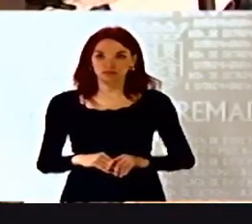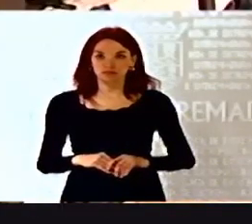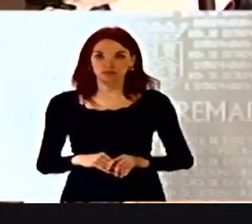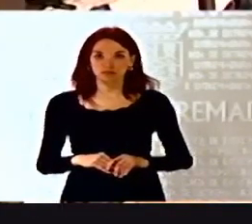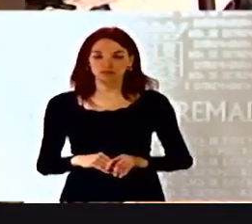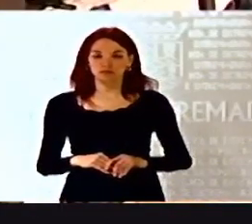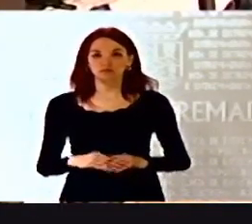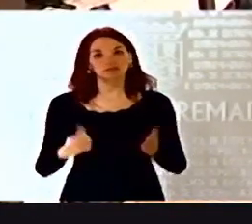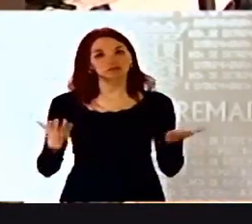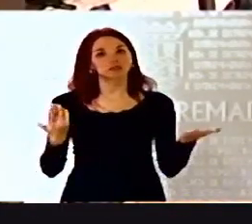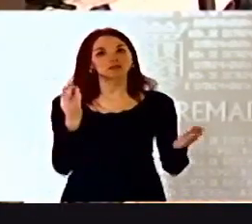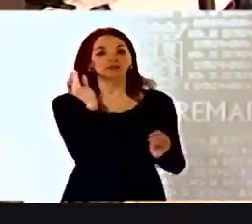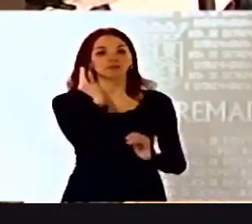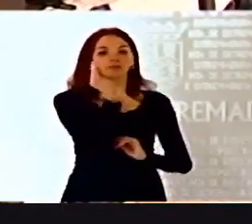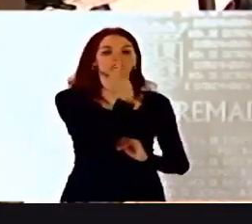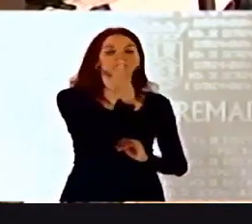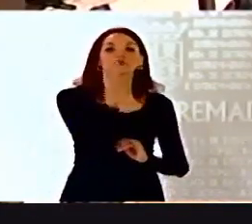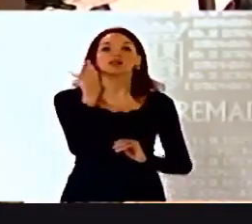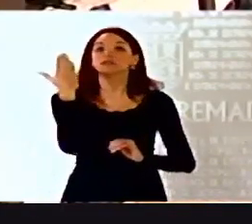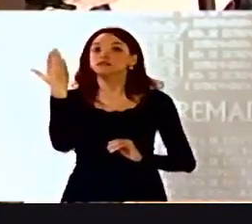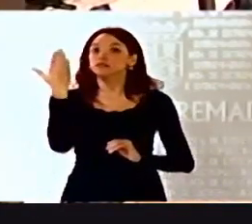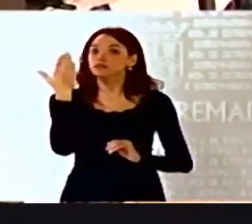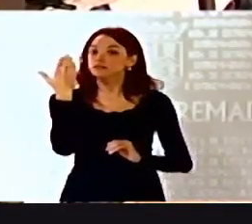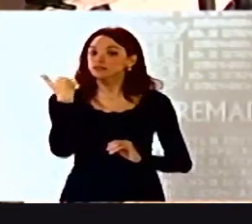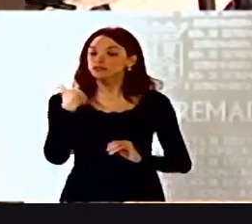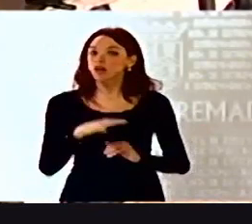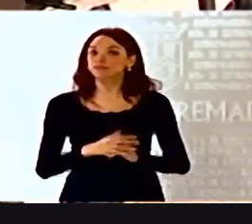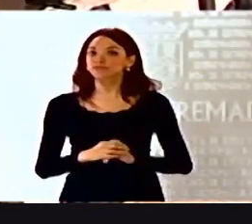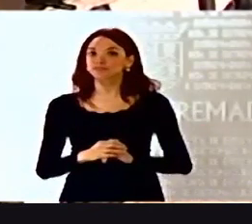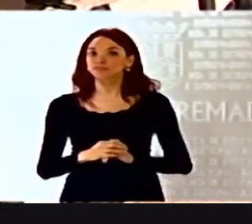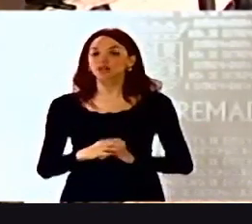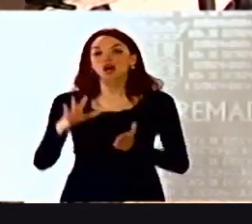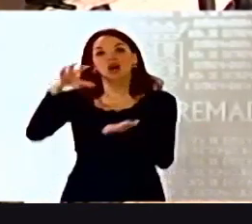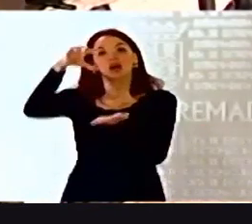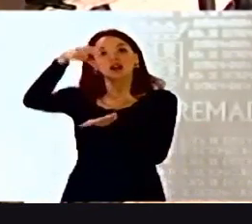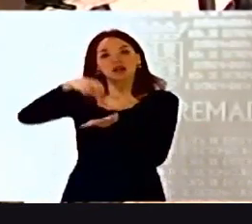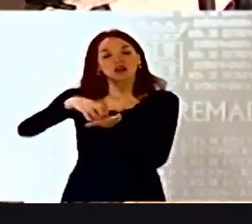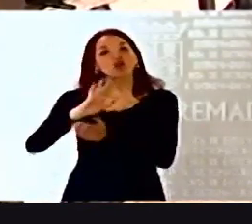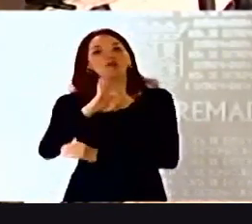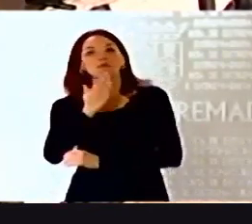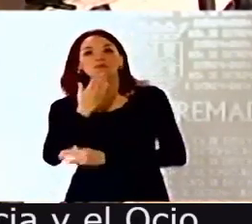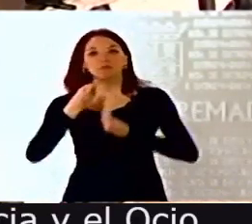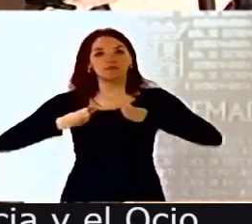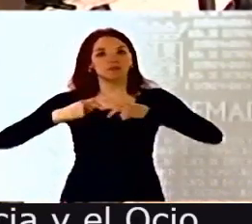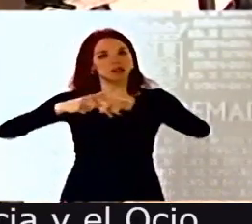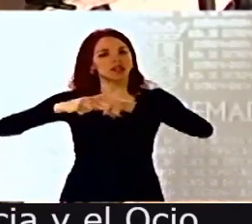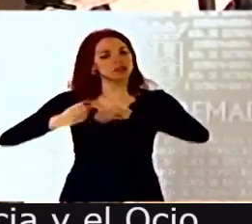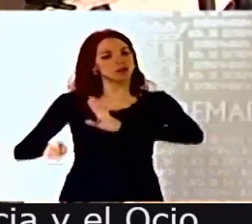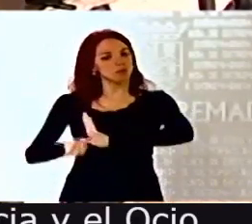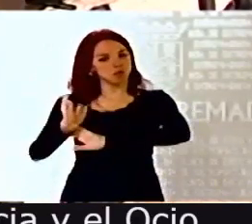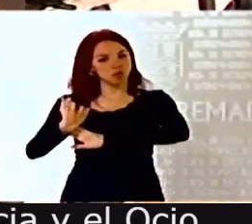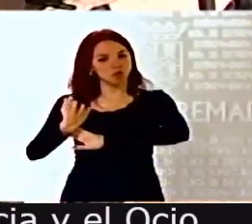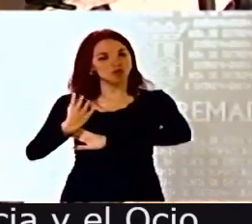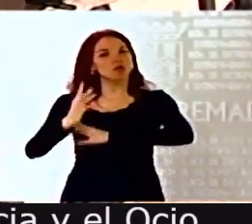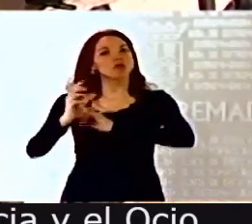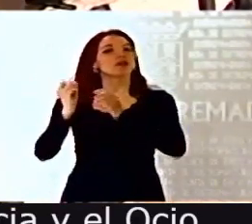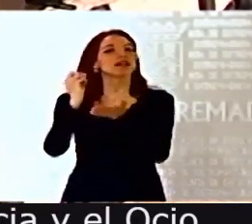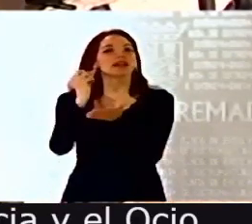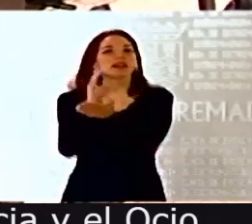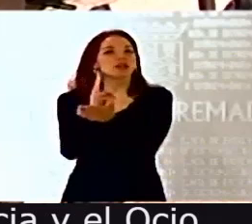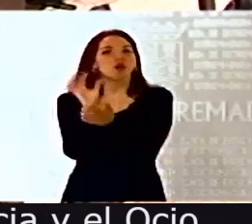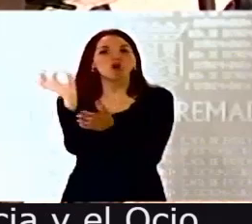Una vez que se cree el Consejo de la Convivencia y el Ocio, ¿cuáles van a ser los primeros retos que va a tener por delante? ¿Cuáles son las